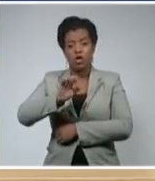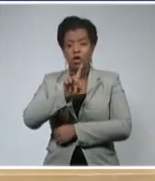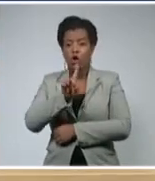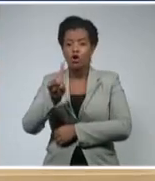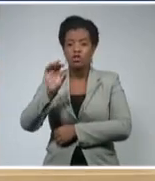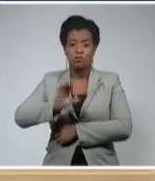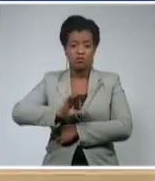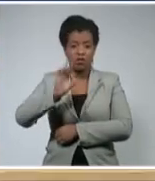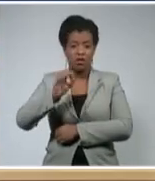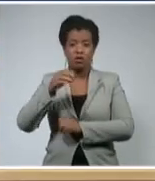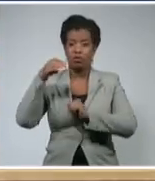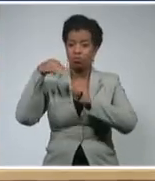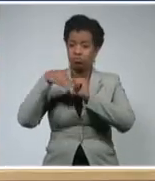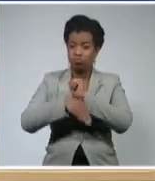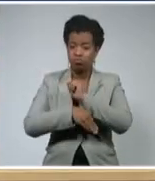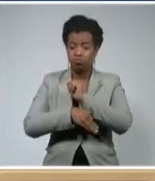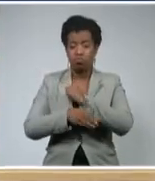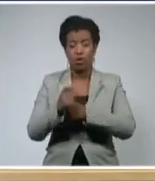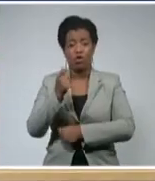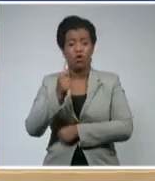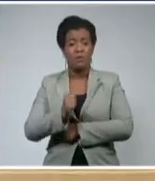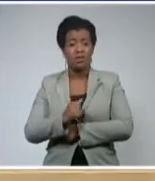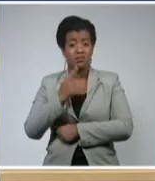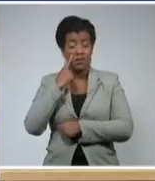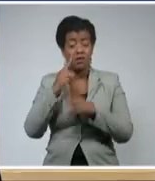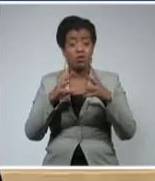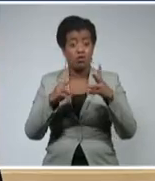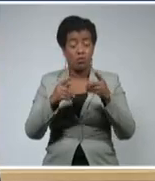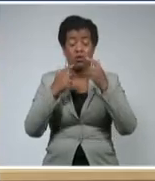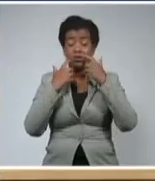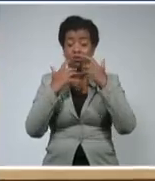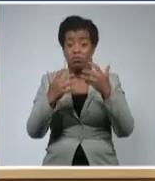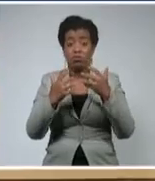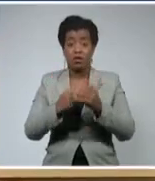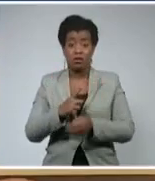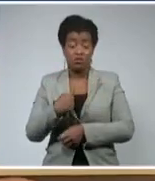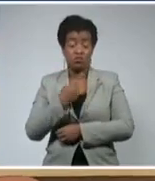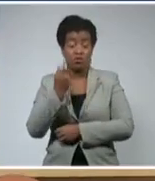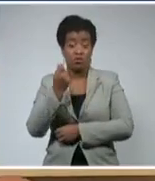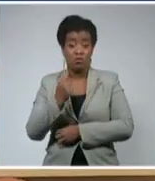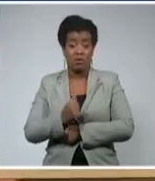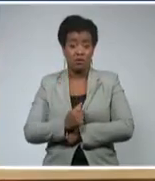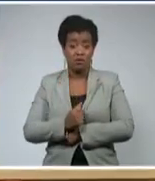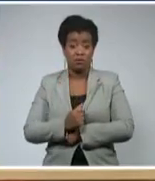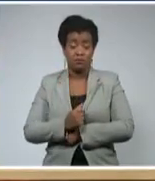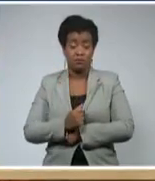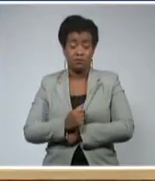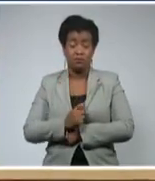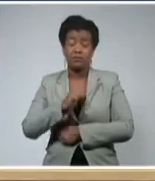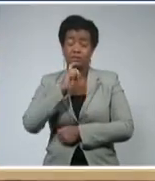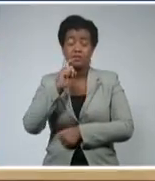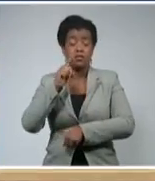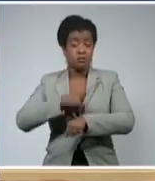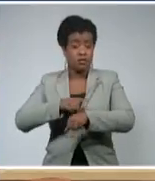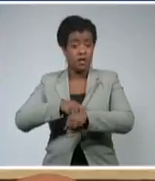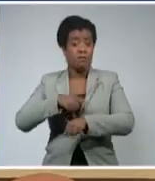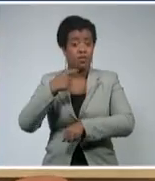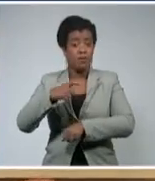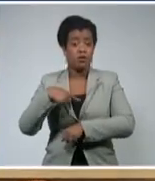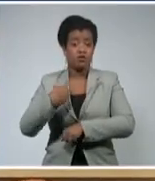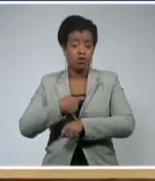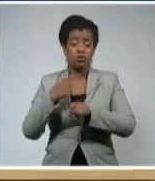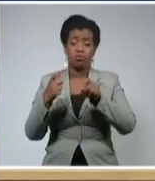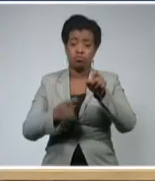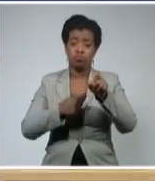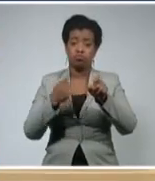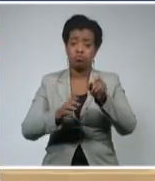11% de crecimiento. Eso es una cifra considerable para una economía y nos va a costar un tiempo recuperarnos. Igualmente